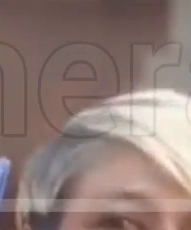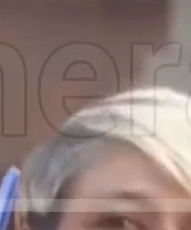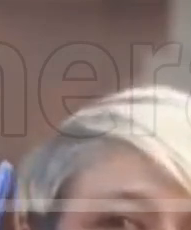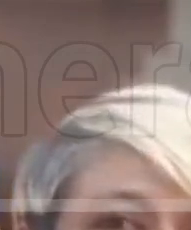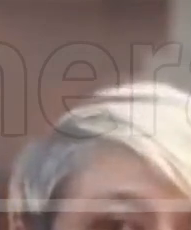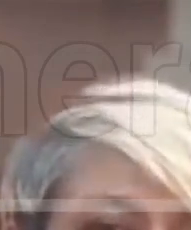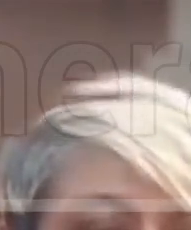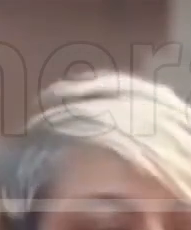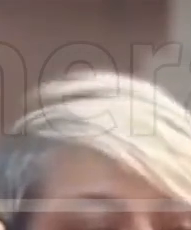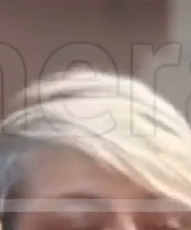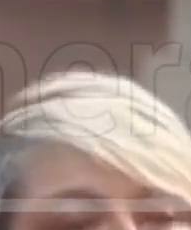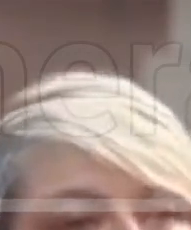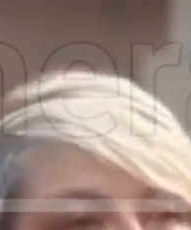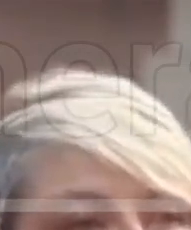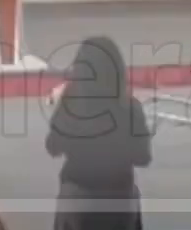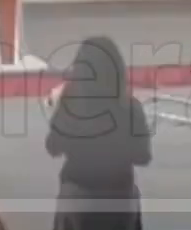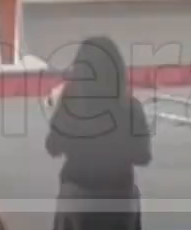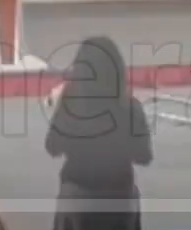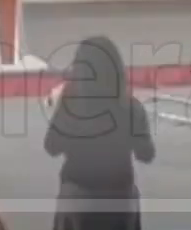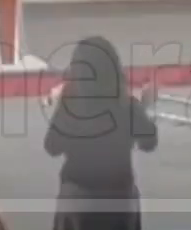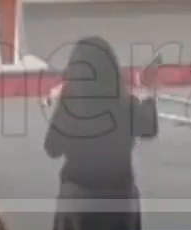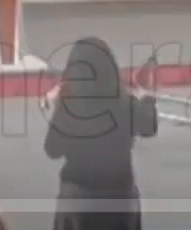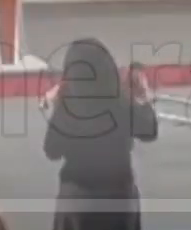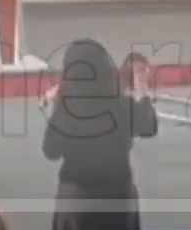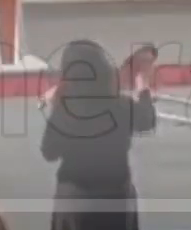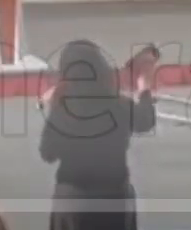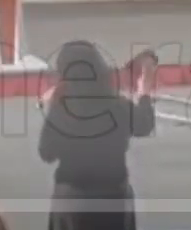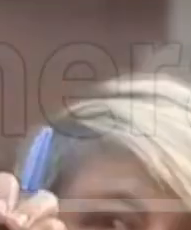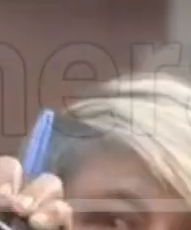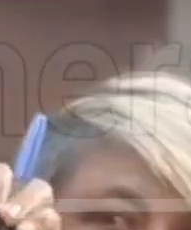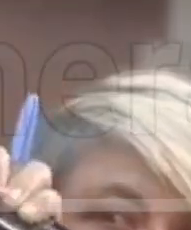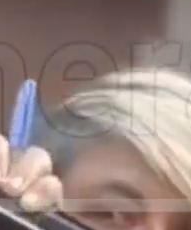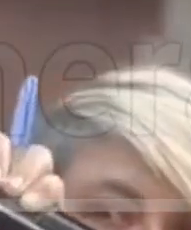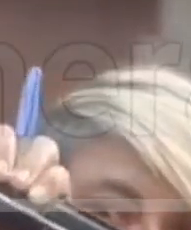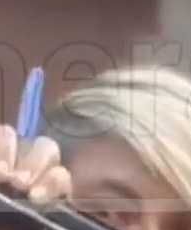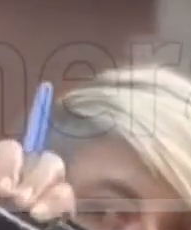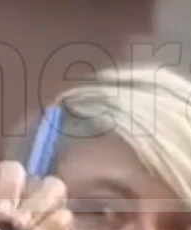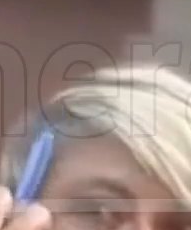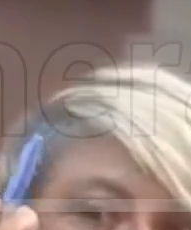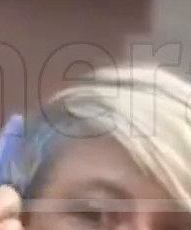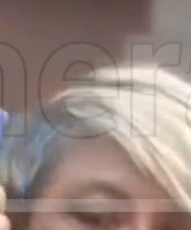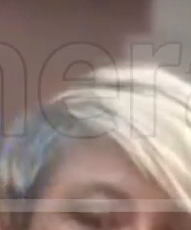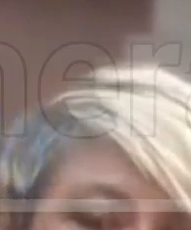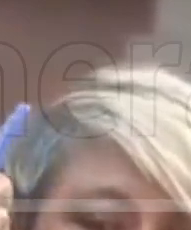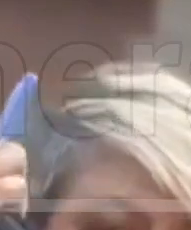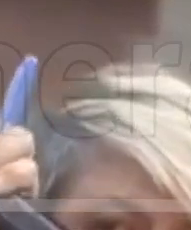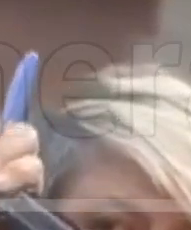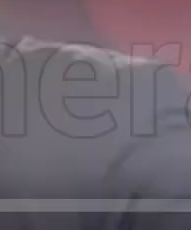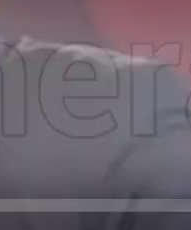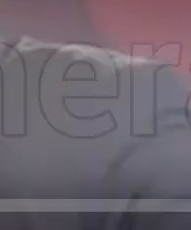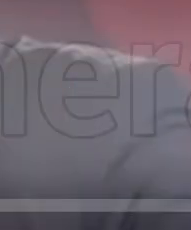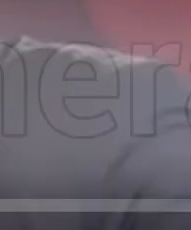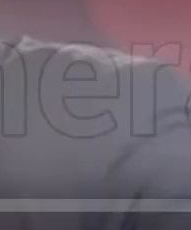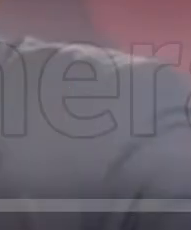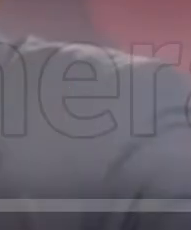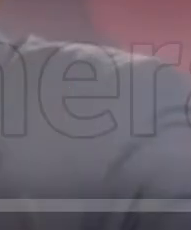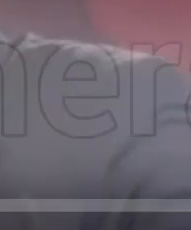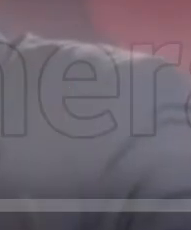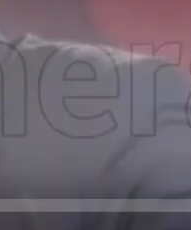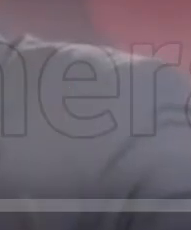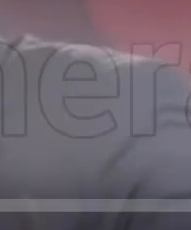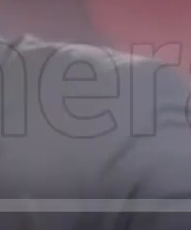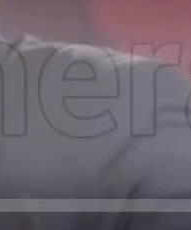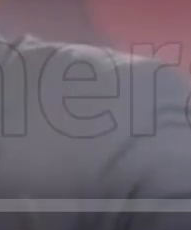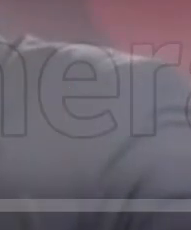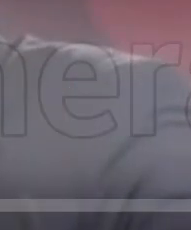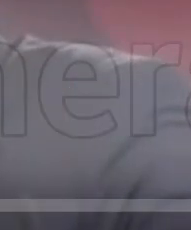durante este gobierno respetar a las mujeres eso es lo que ha hecho pero al parecer este tipo de personajes como la reina Heide no tiene